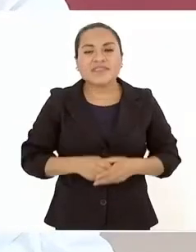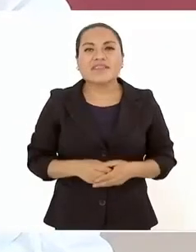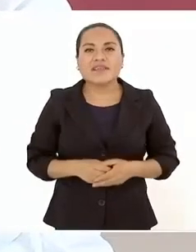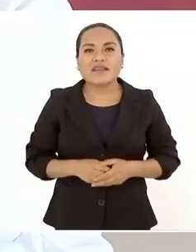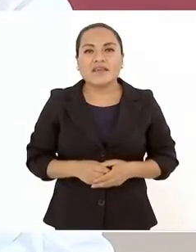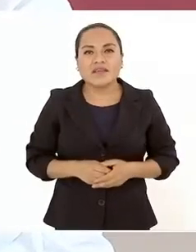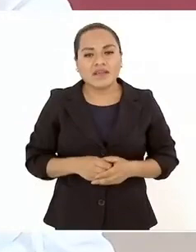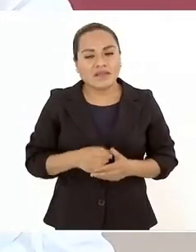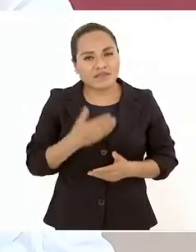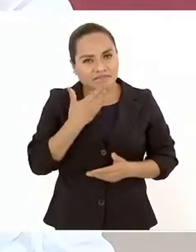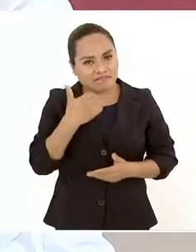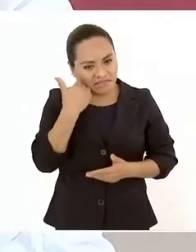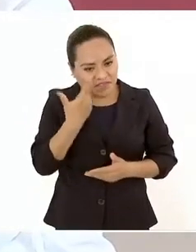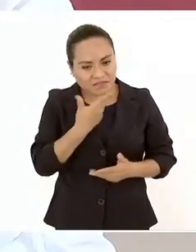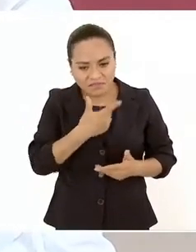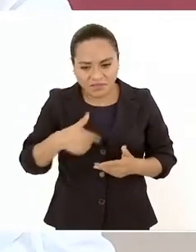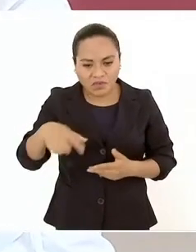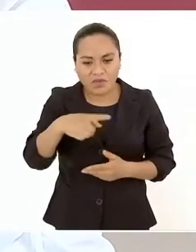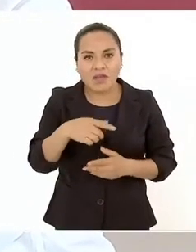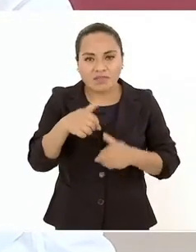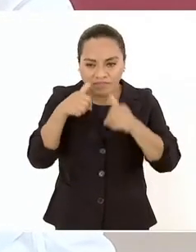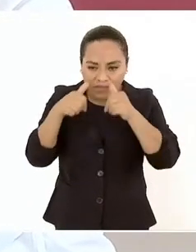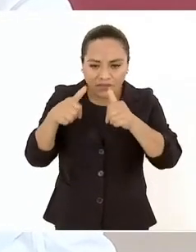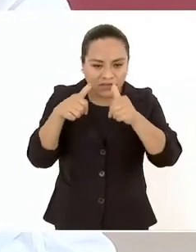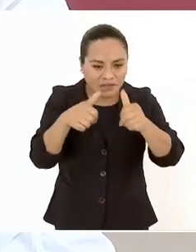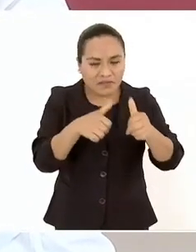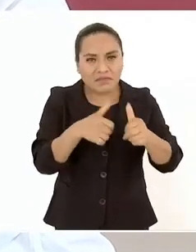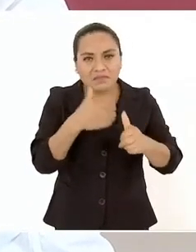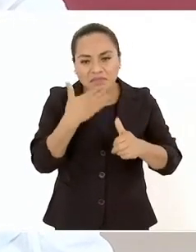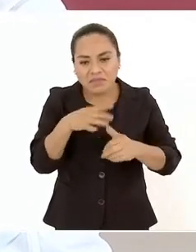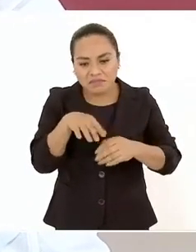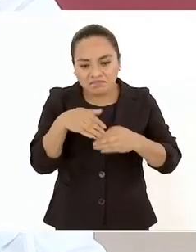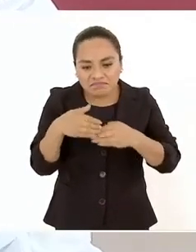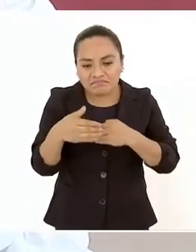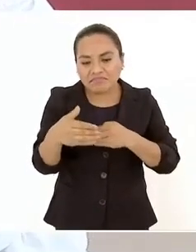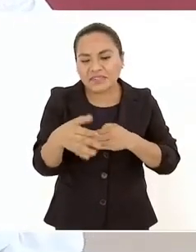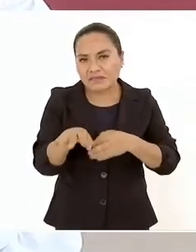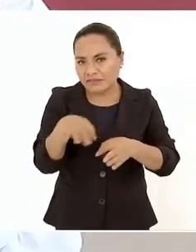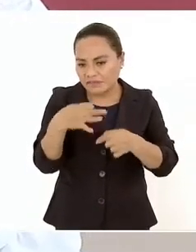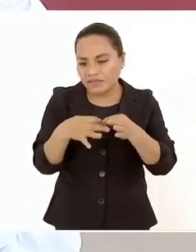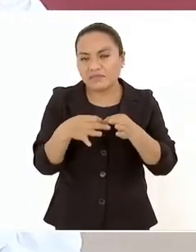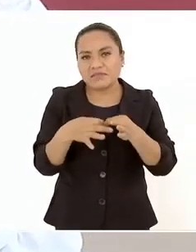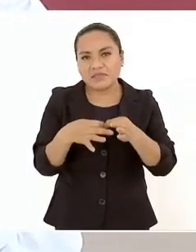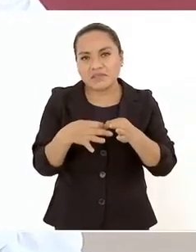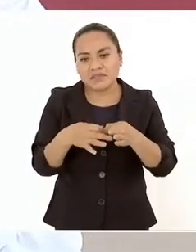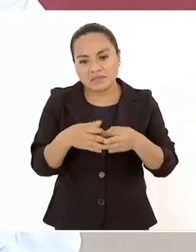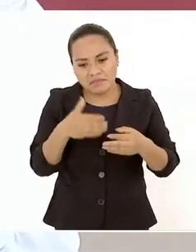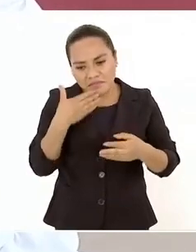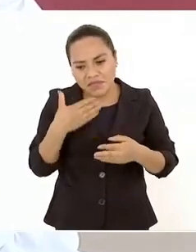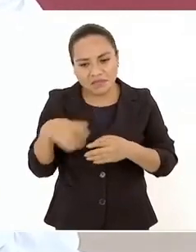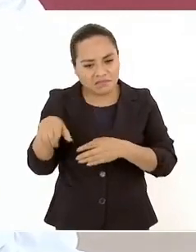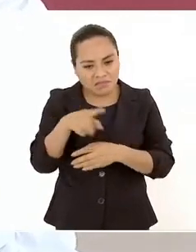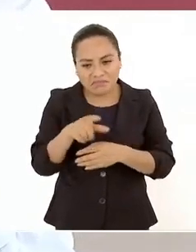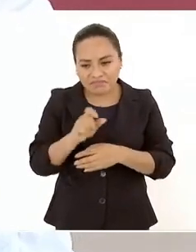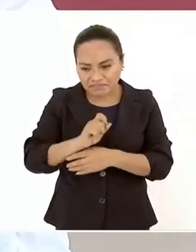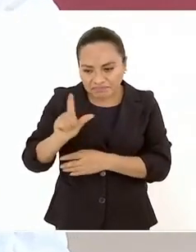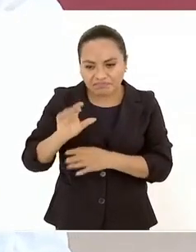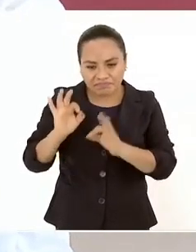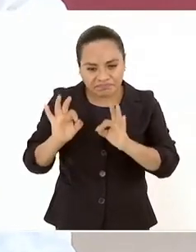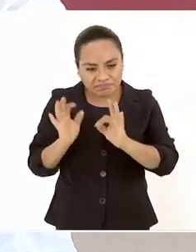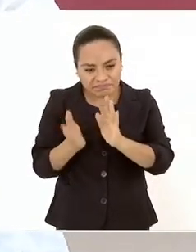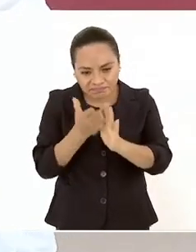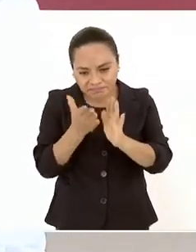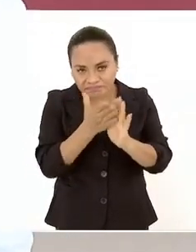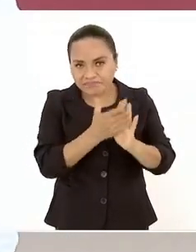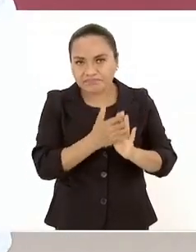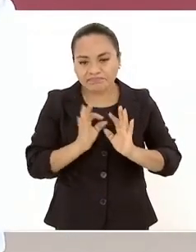aplicando para terminar en tiempo, con buena calidad de las obras, y